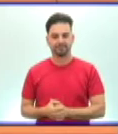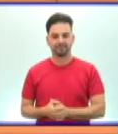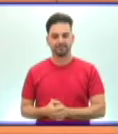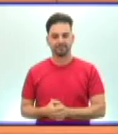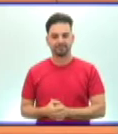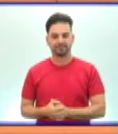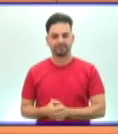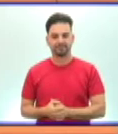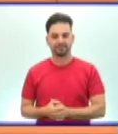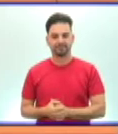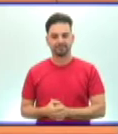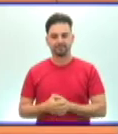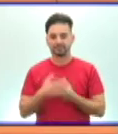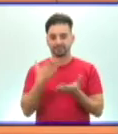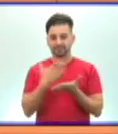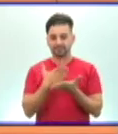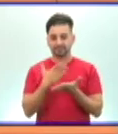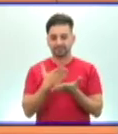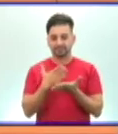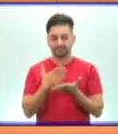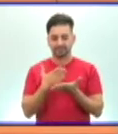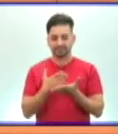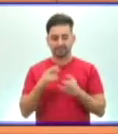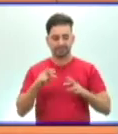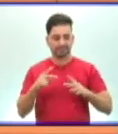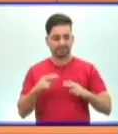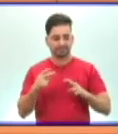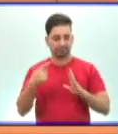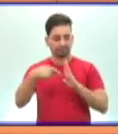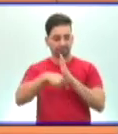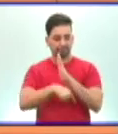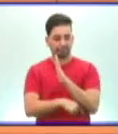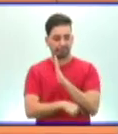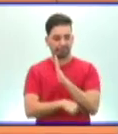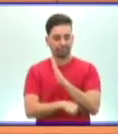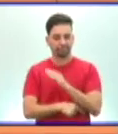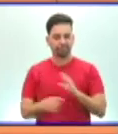Consolidación de las unidades 1, 2 y 3.